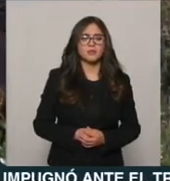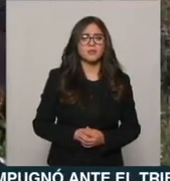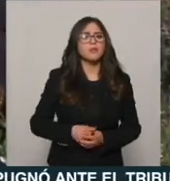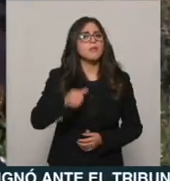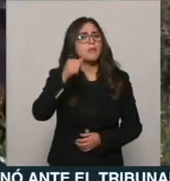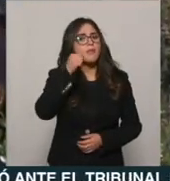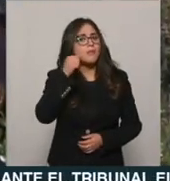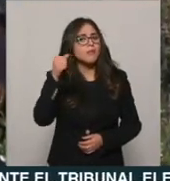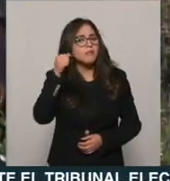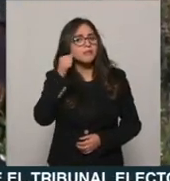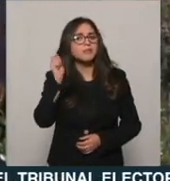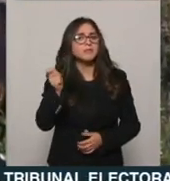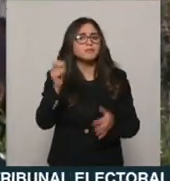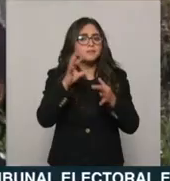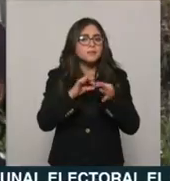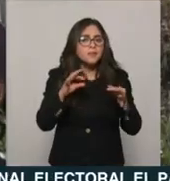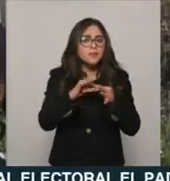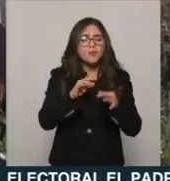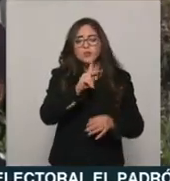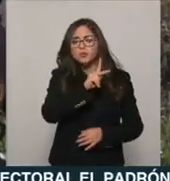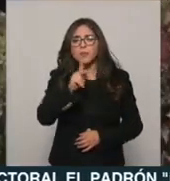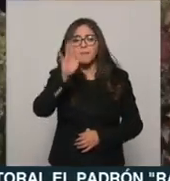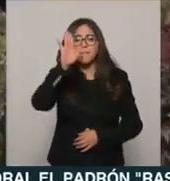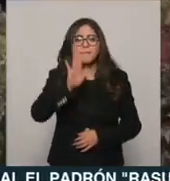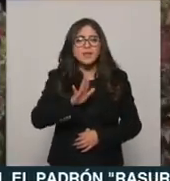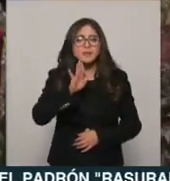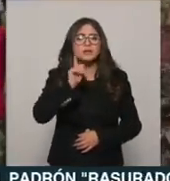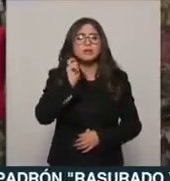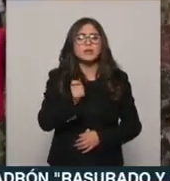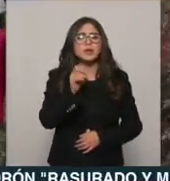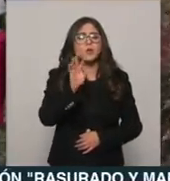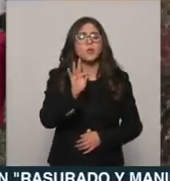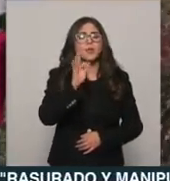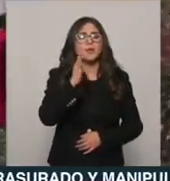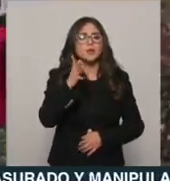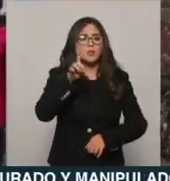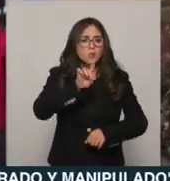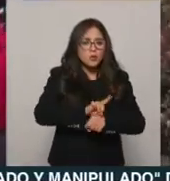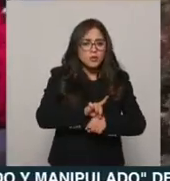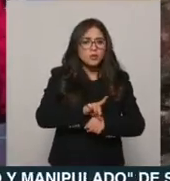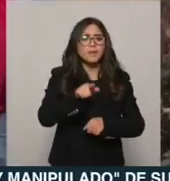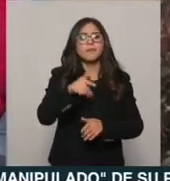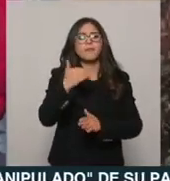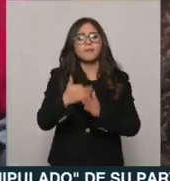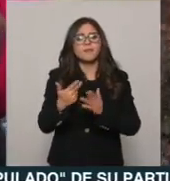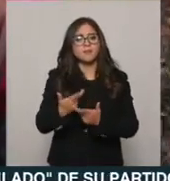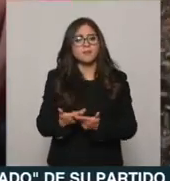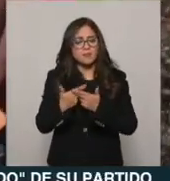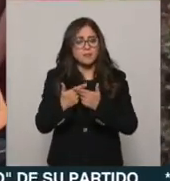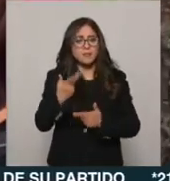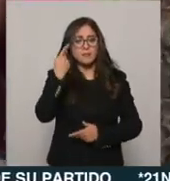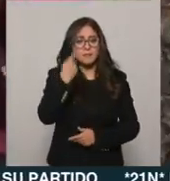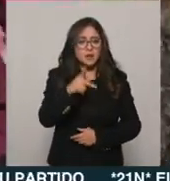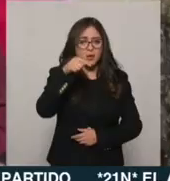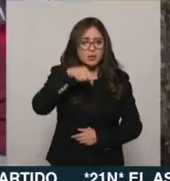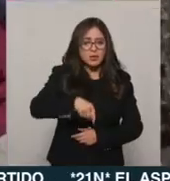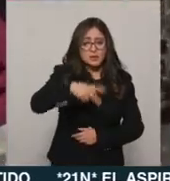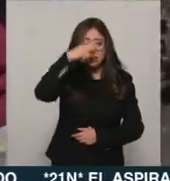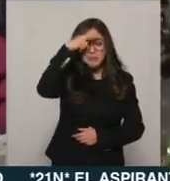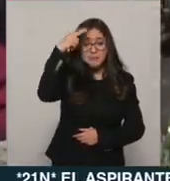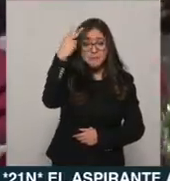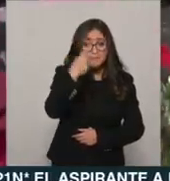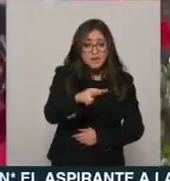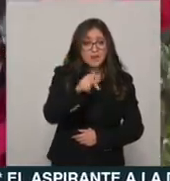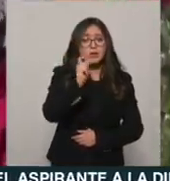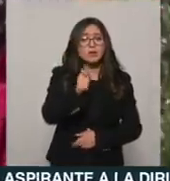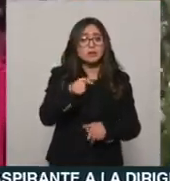no, que únicamente sería este periodo de 45 días restantes, y si México pues se mantiene como